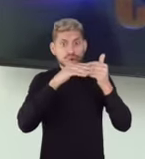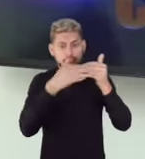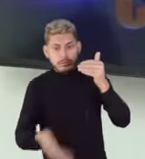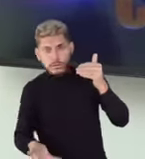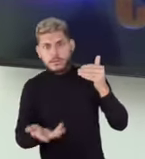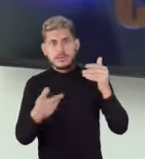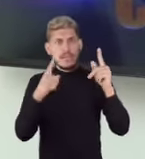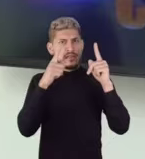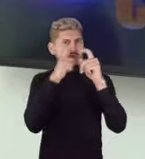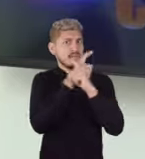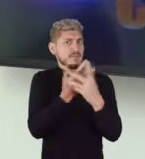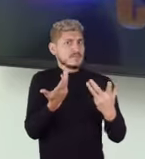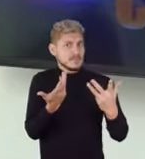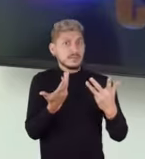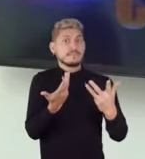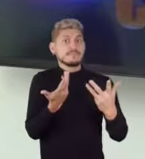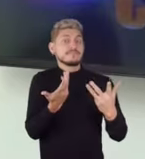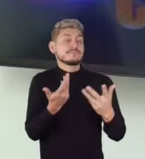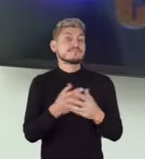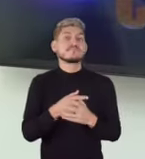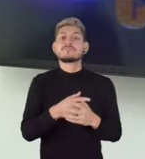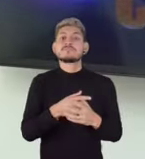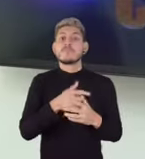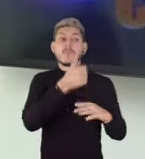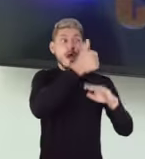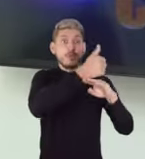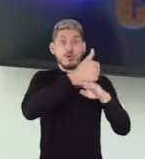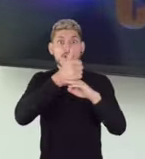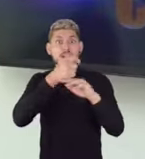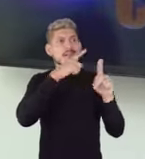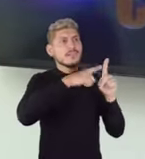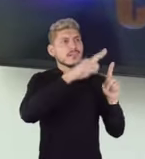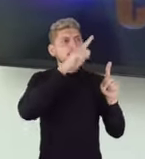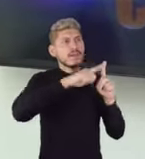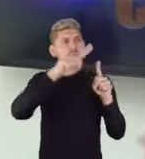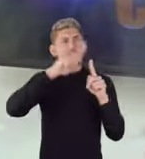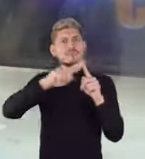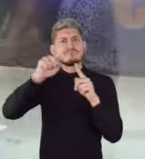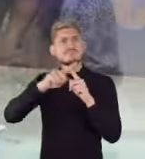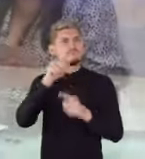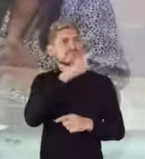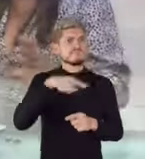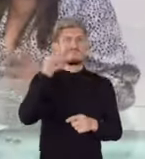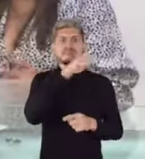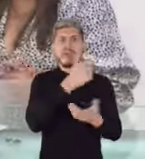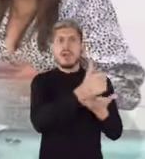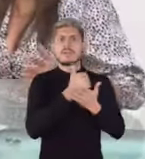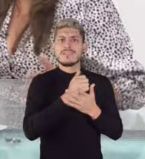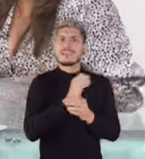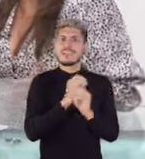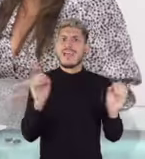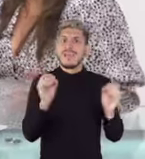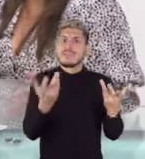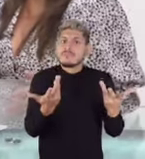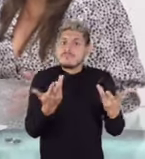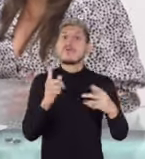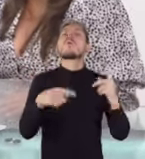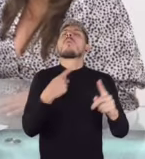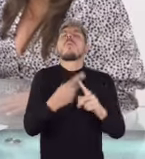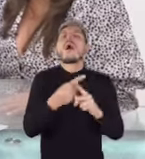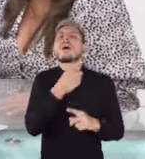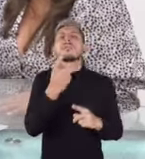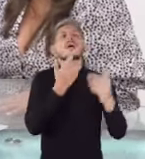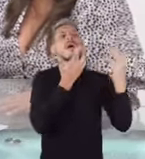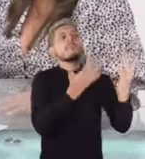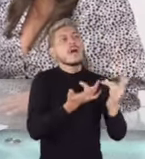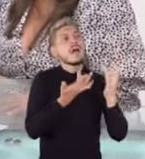tenido aquí, en resumen, es un desfile de autoridades, porque no hay ninguna solución. ¿Y este desfile de autoridades es desde cuándo, Estefanía? ¿Y